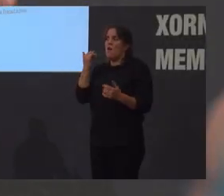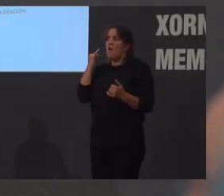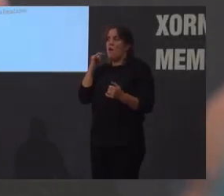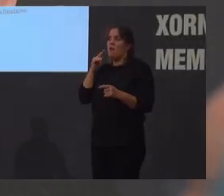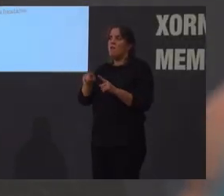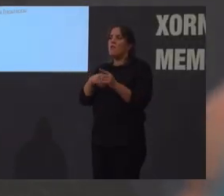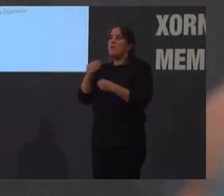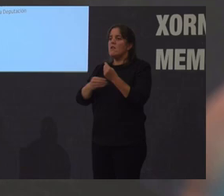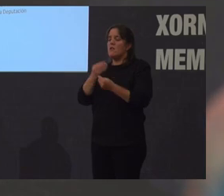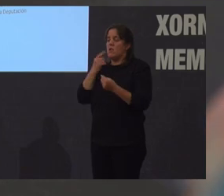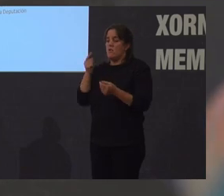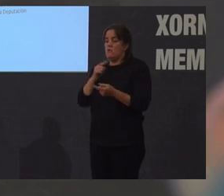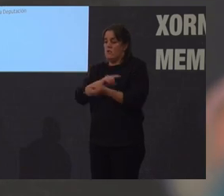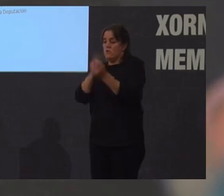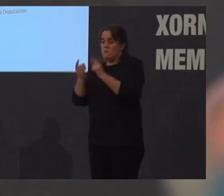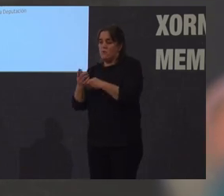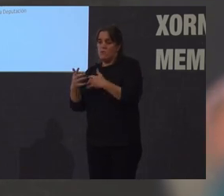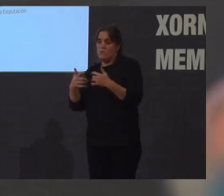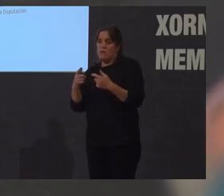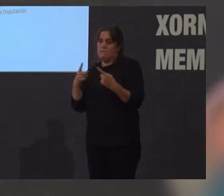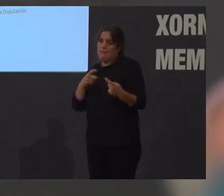rápido intentaron el primer golpe, ¿no?